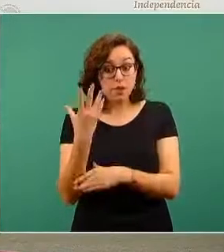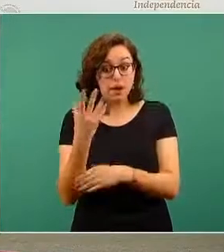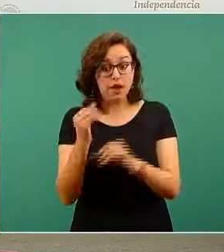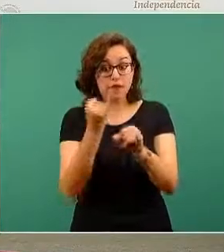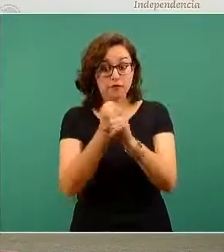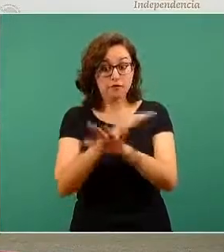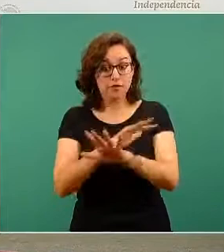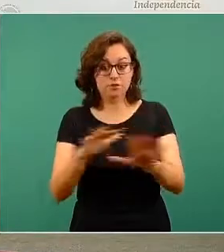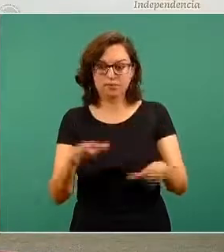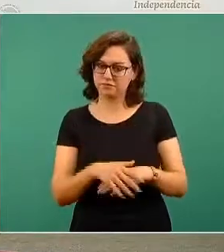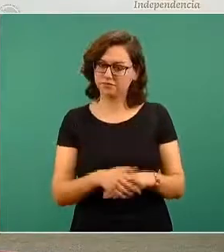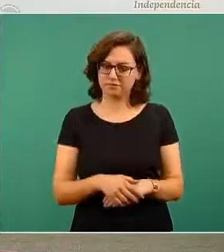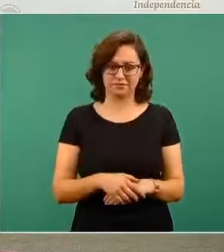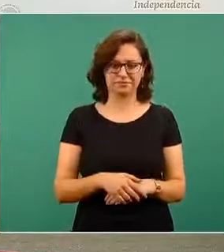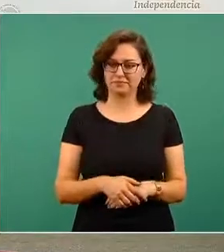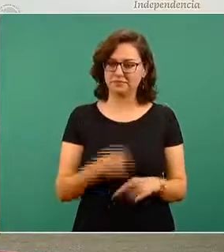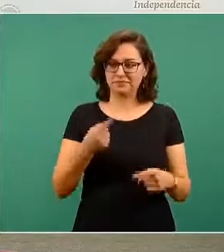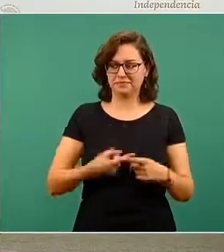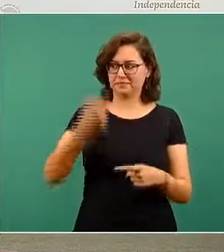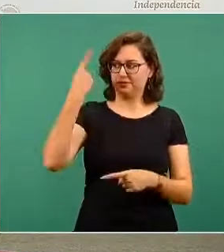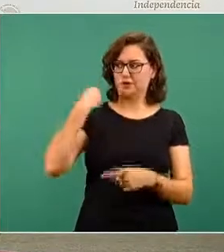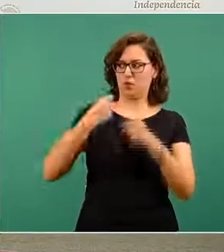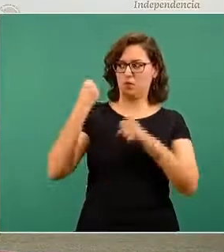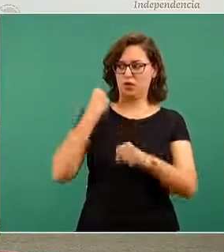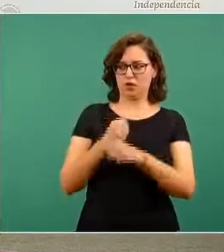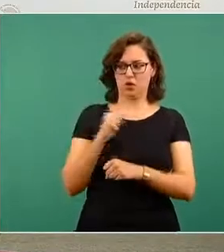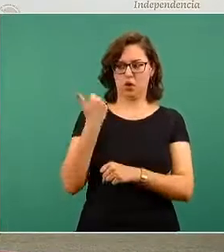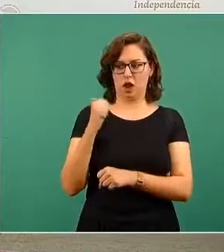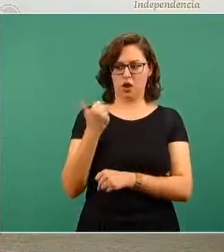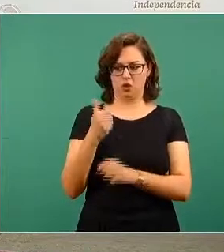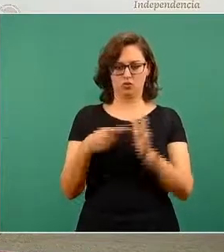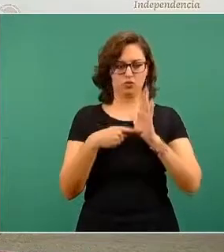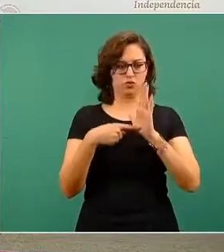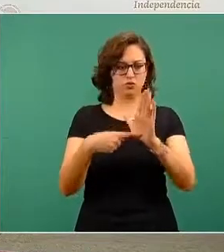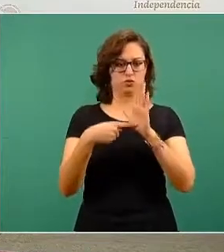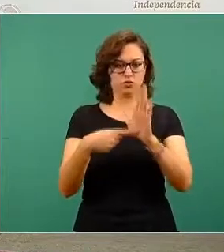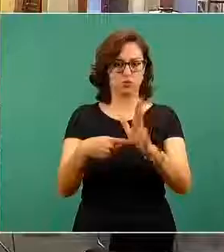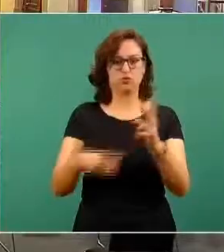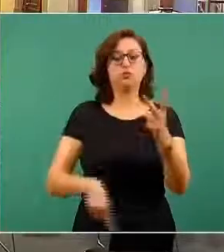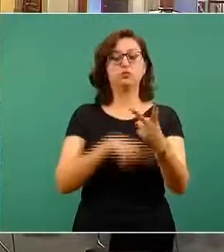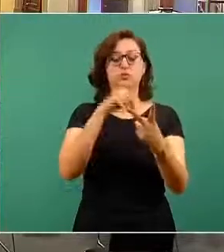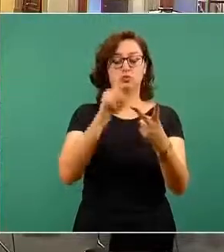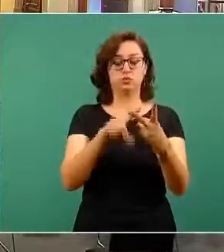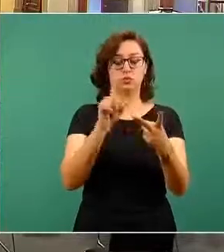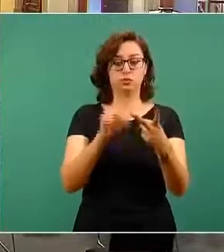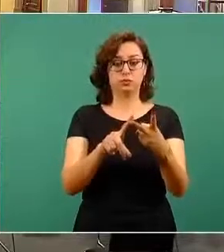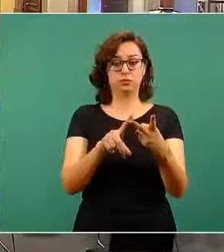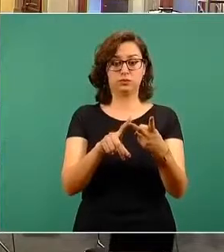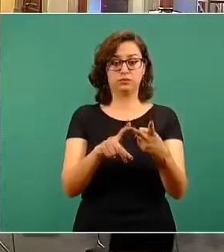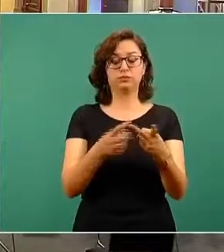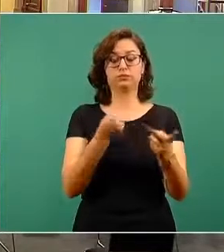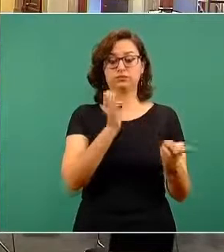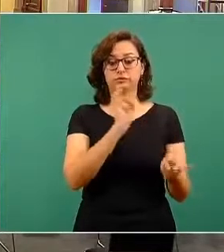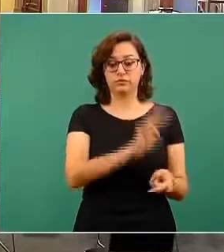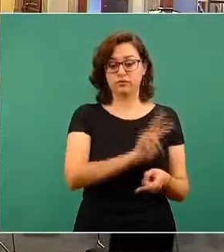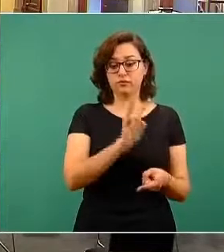venimos mostrando desde agosto, y dos, que en tiempo real veamos el portal